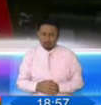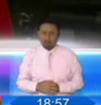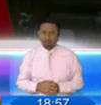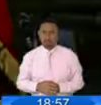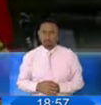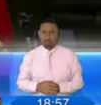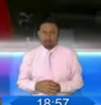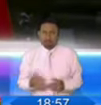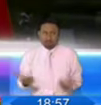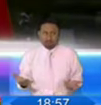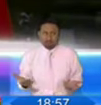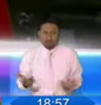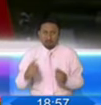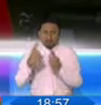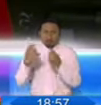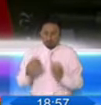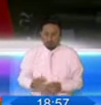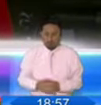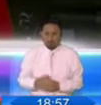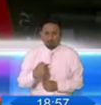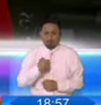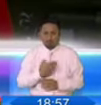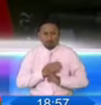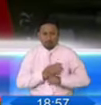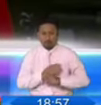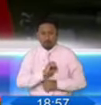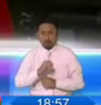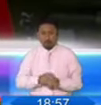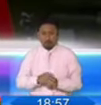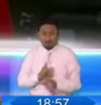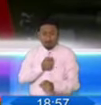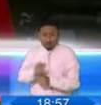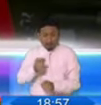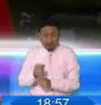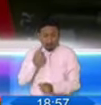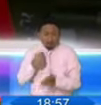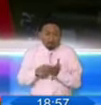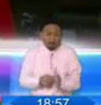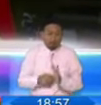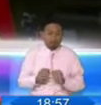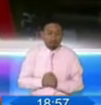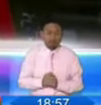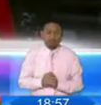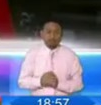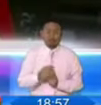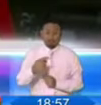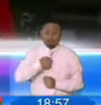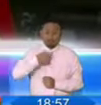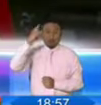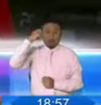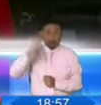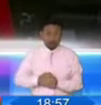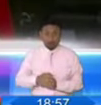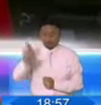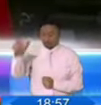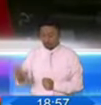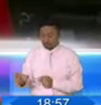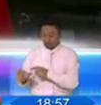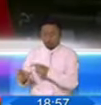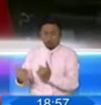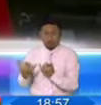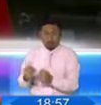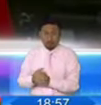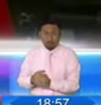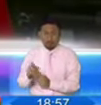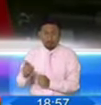qué no defiendo o por qué no ataco, por ejemplo, a un integrante de mi gobierno que está